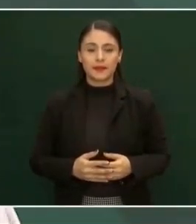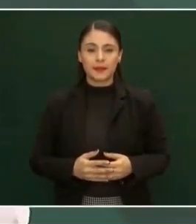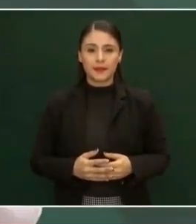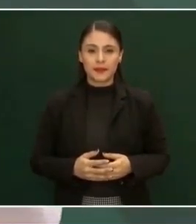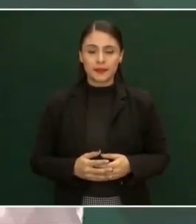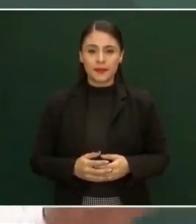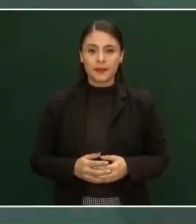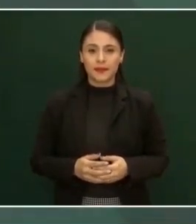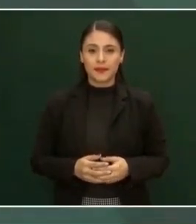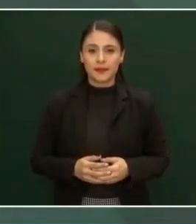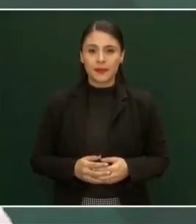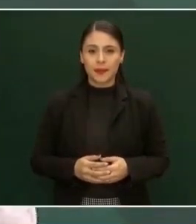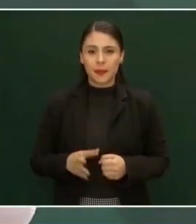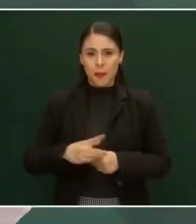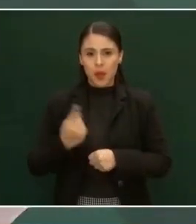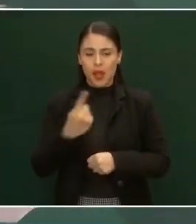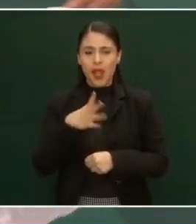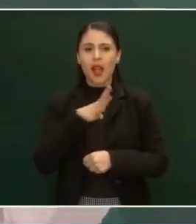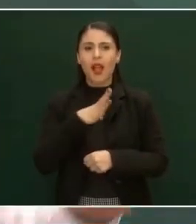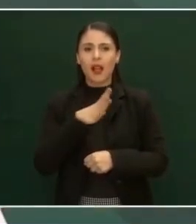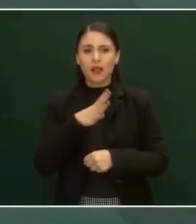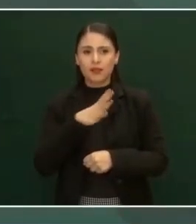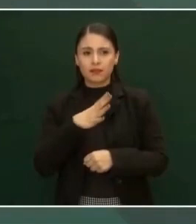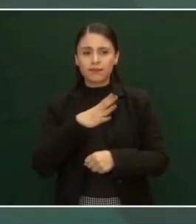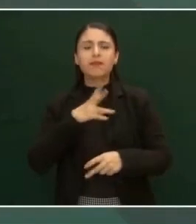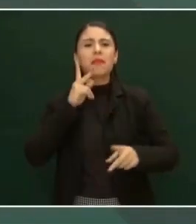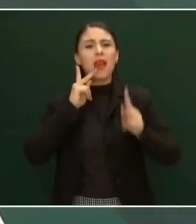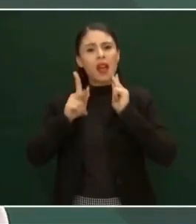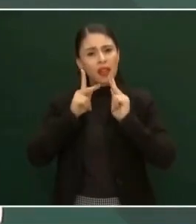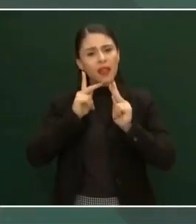hay diálogo respetuoso